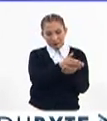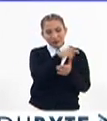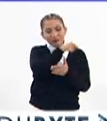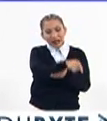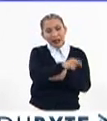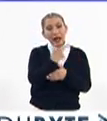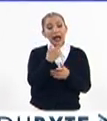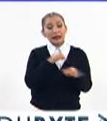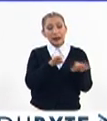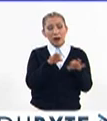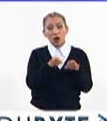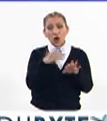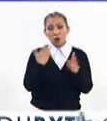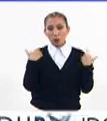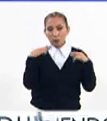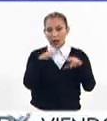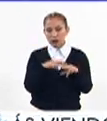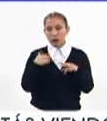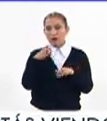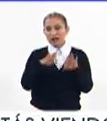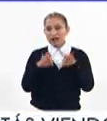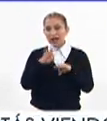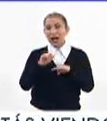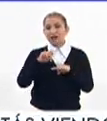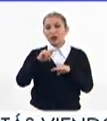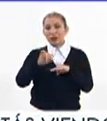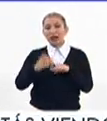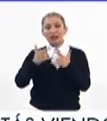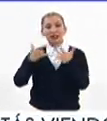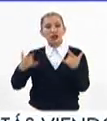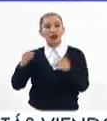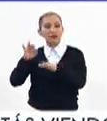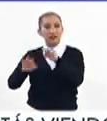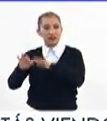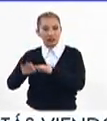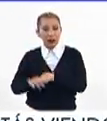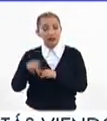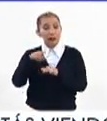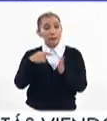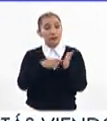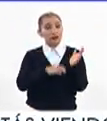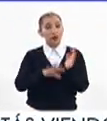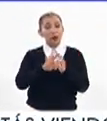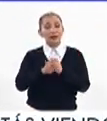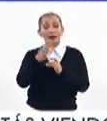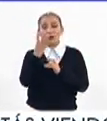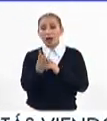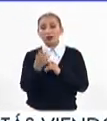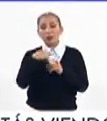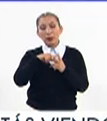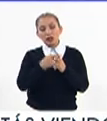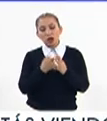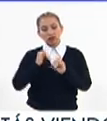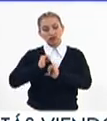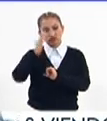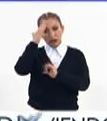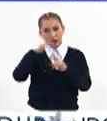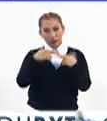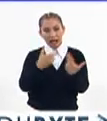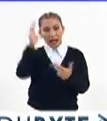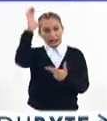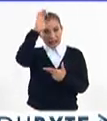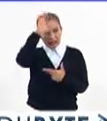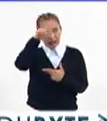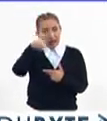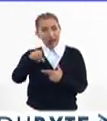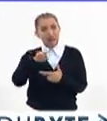México, en donde trabajó como profesor de física atómica y de historia de la física. En 1944 comenzó a dirigir la revista